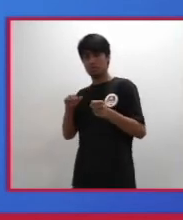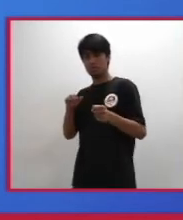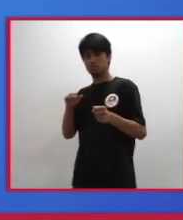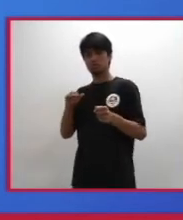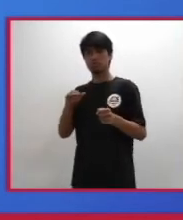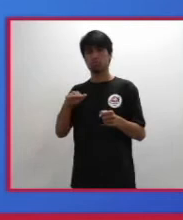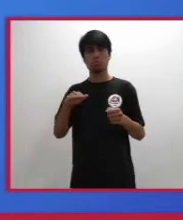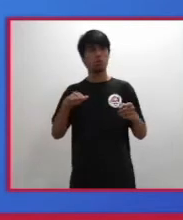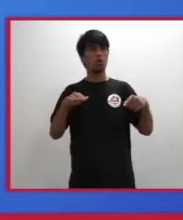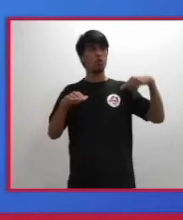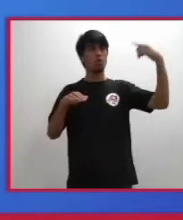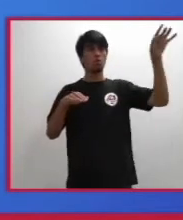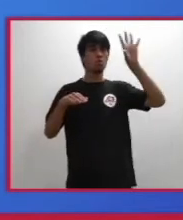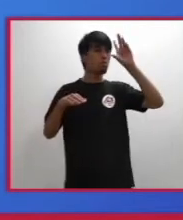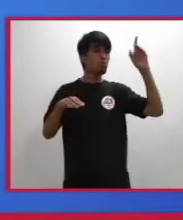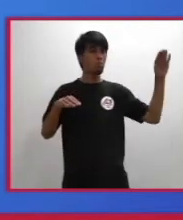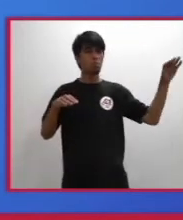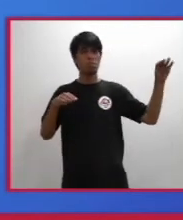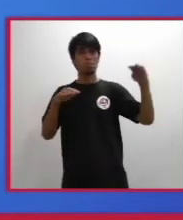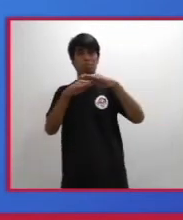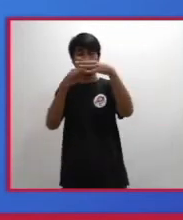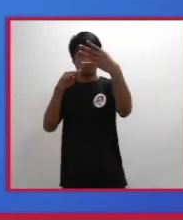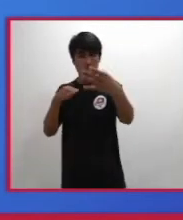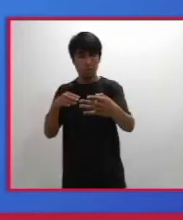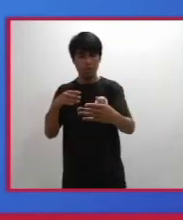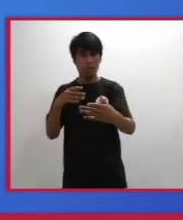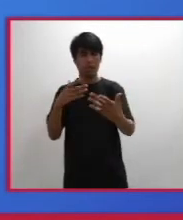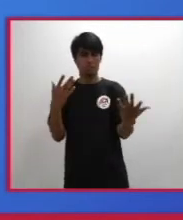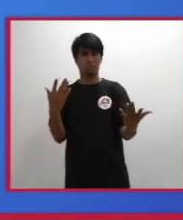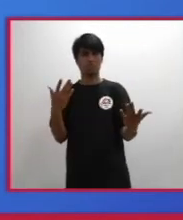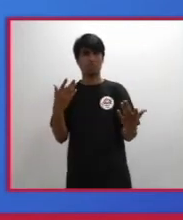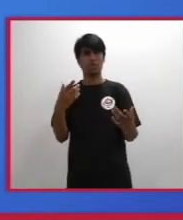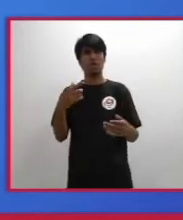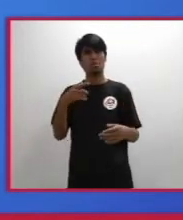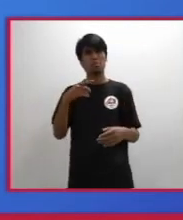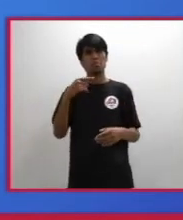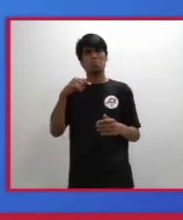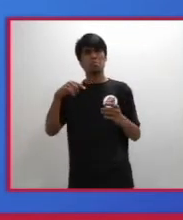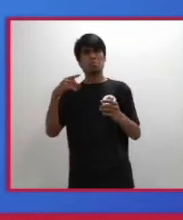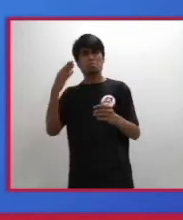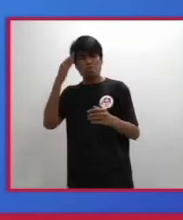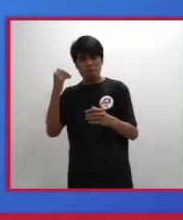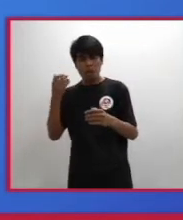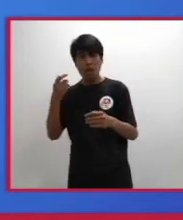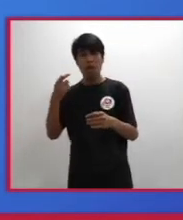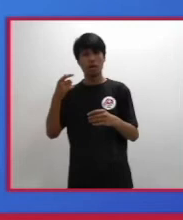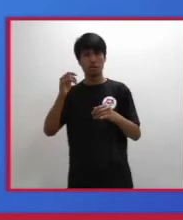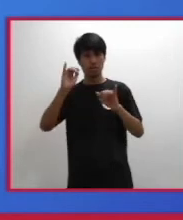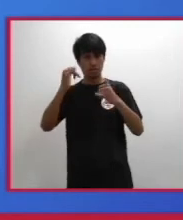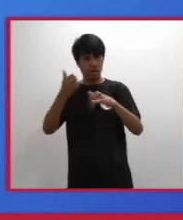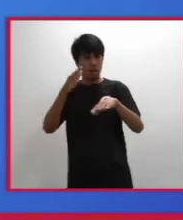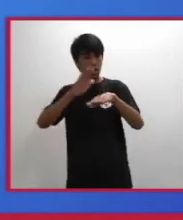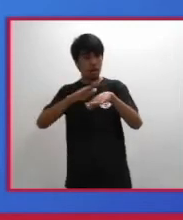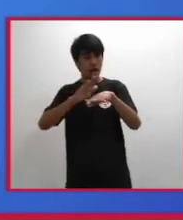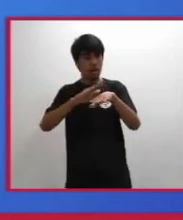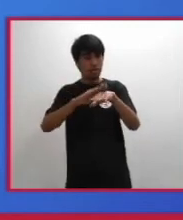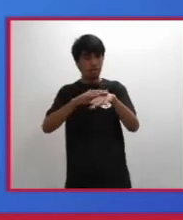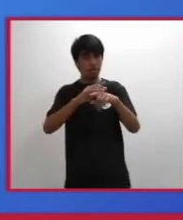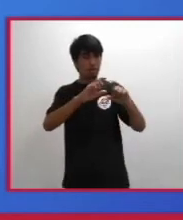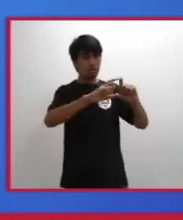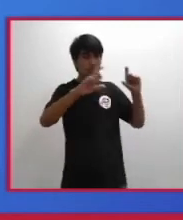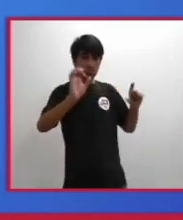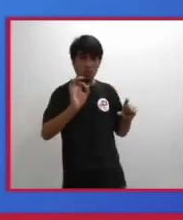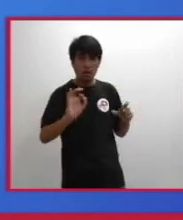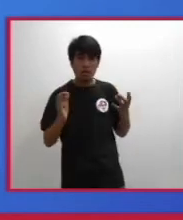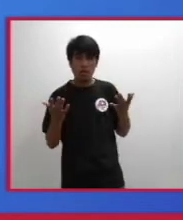obra? Entonces analizamos, ¿había suficiente iluminación? ¿Estaba señalizado, estaba indicado el